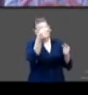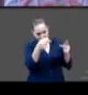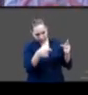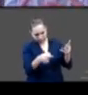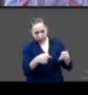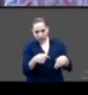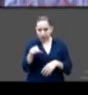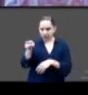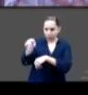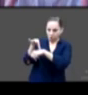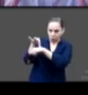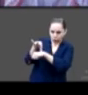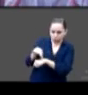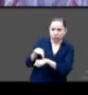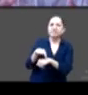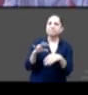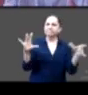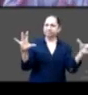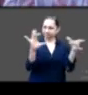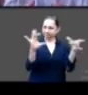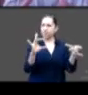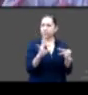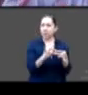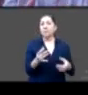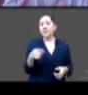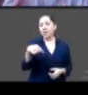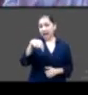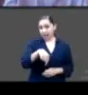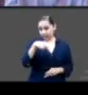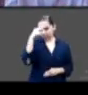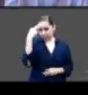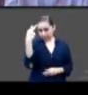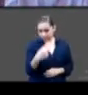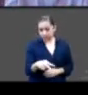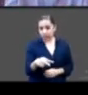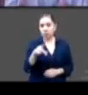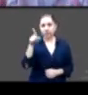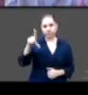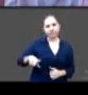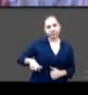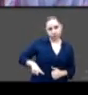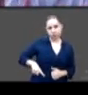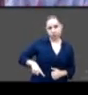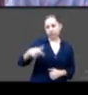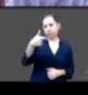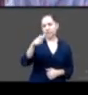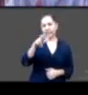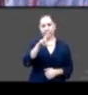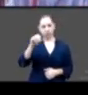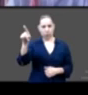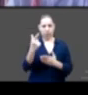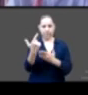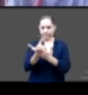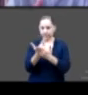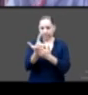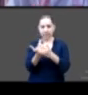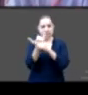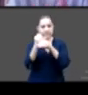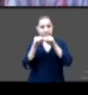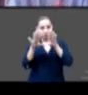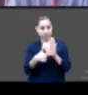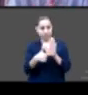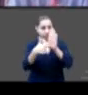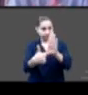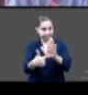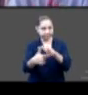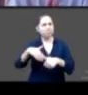México ha aumentado, en los datos del gobierno de Quintana Roo dan cuenta de que Cancún